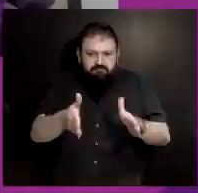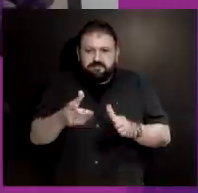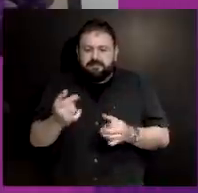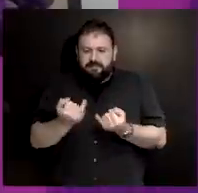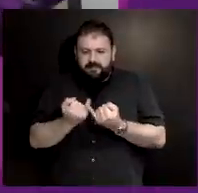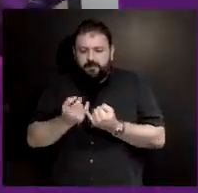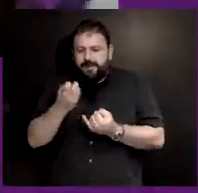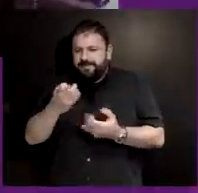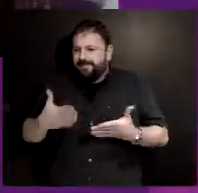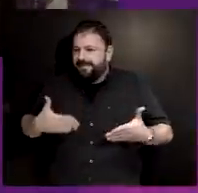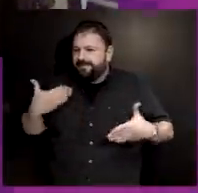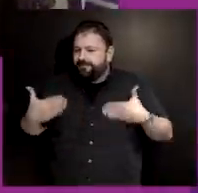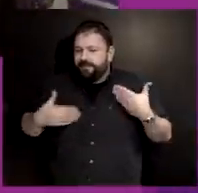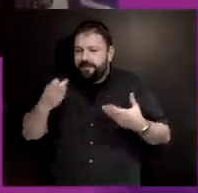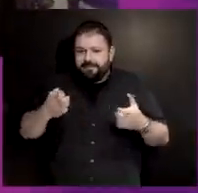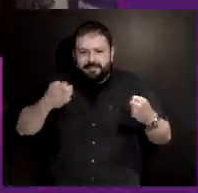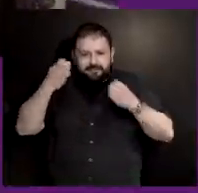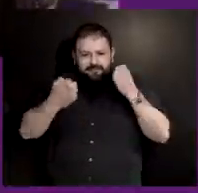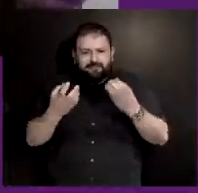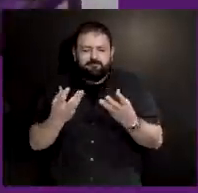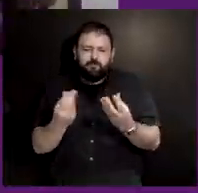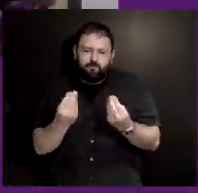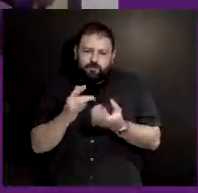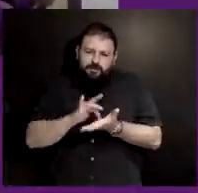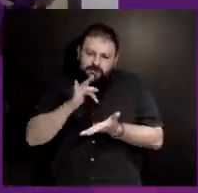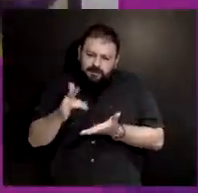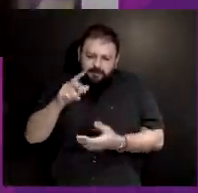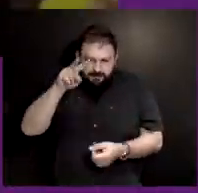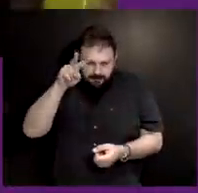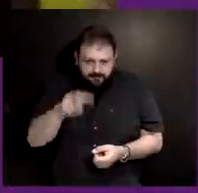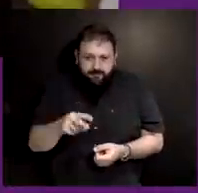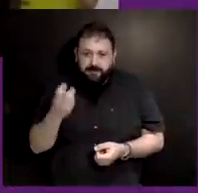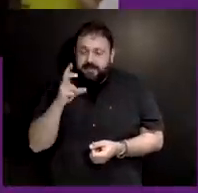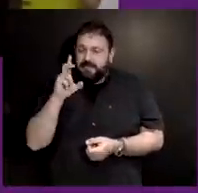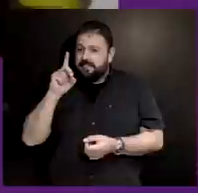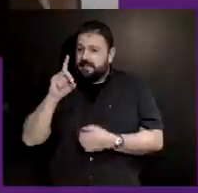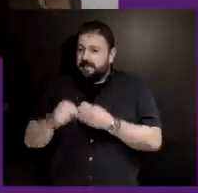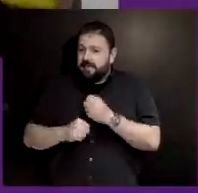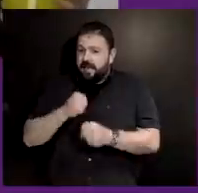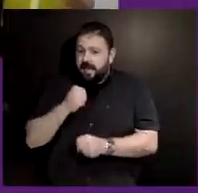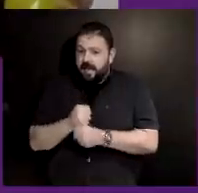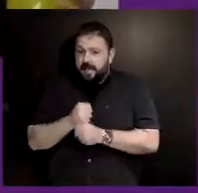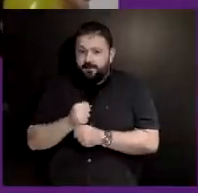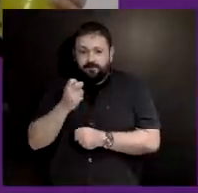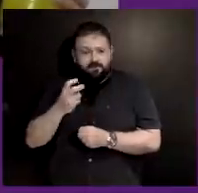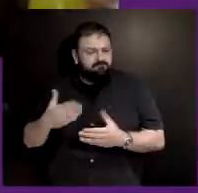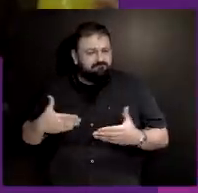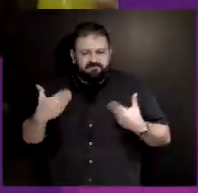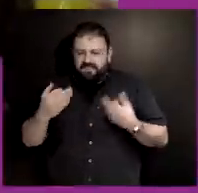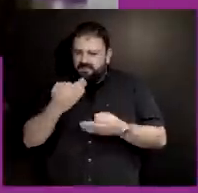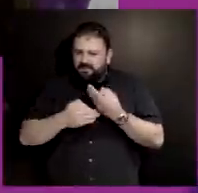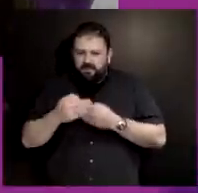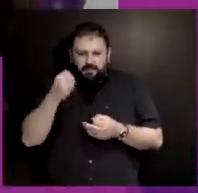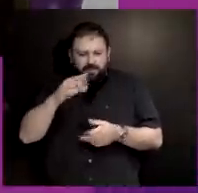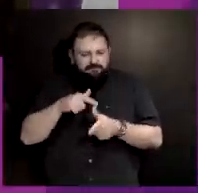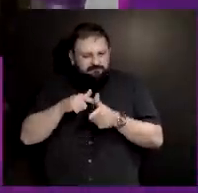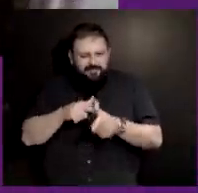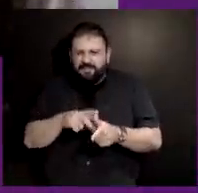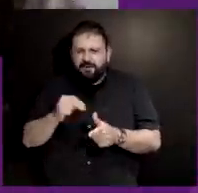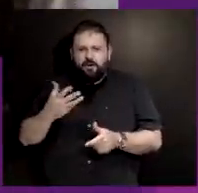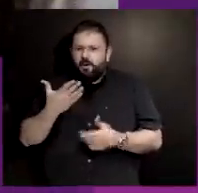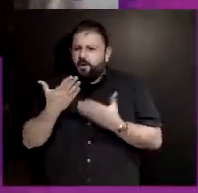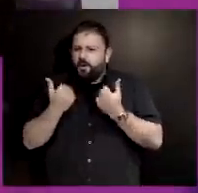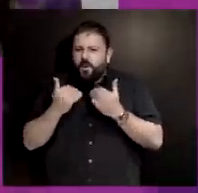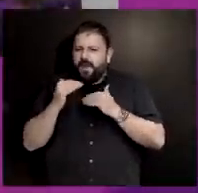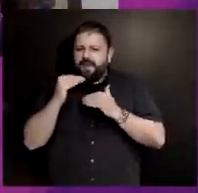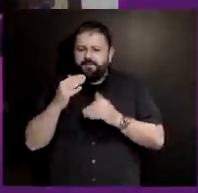estar disfrutando de estos eventos. Muchísimas gracias. De verdad, estos 30 años, como bien dicen, inquebrantables, no tenemos límites.